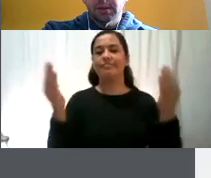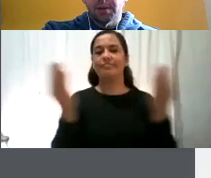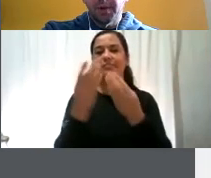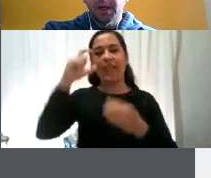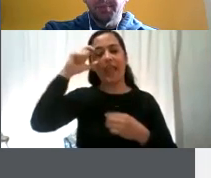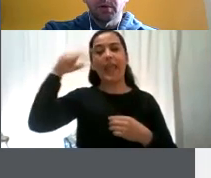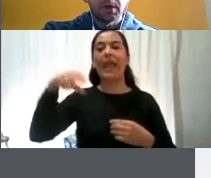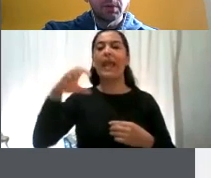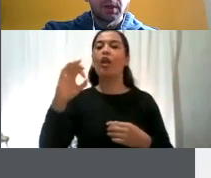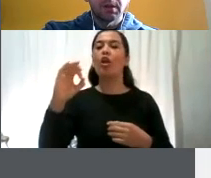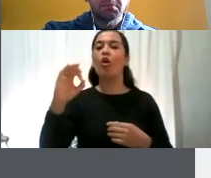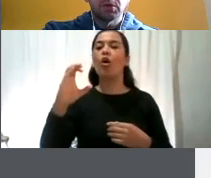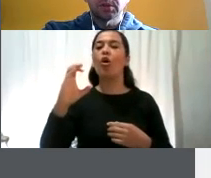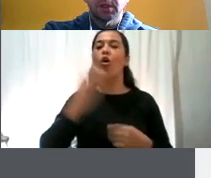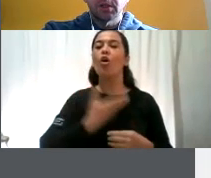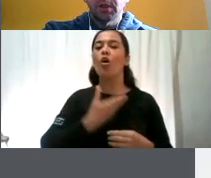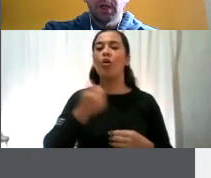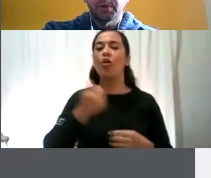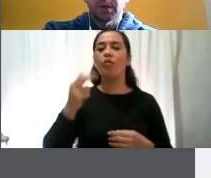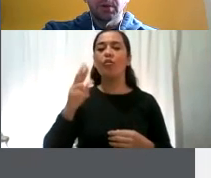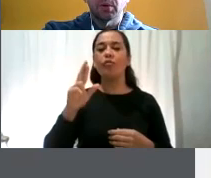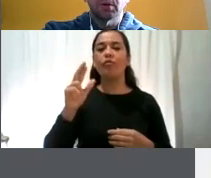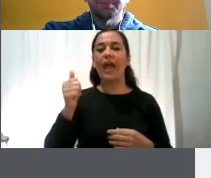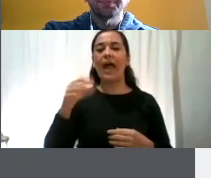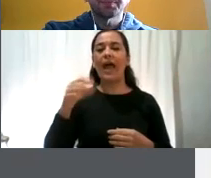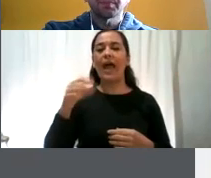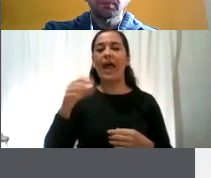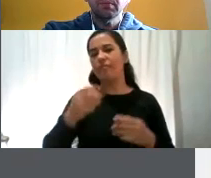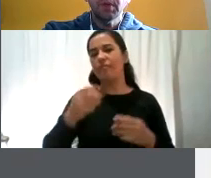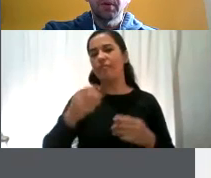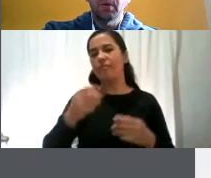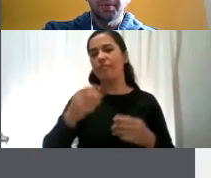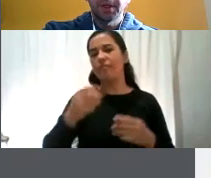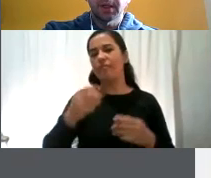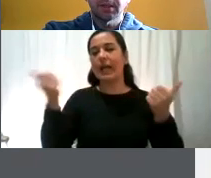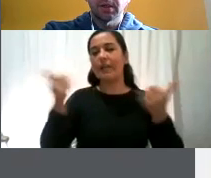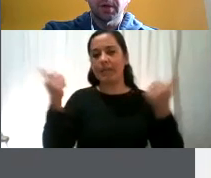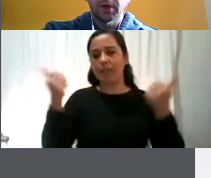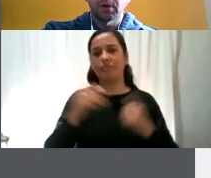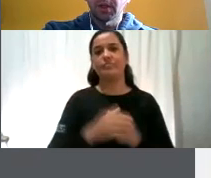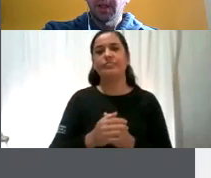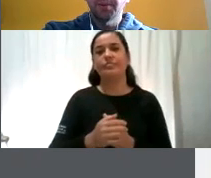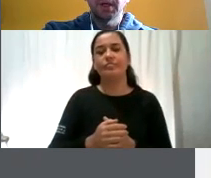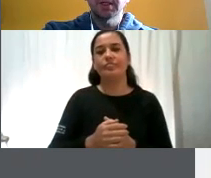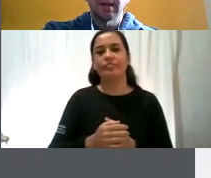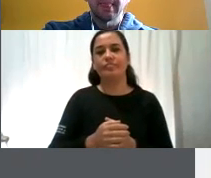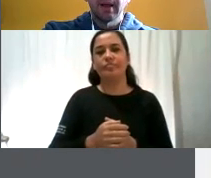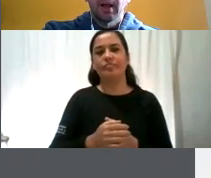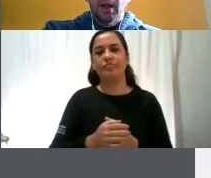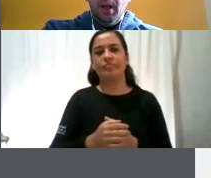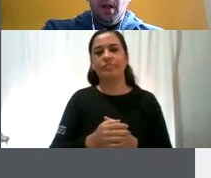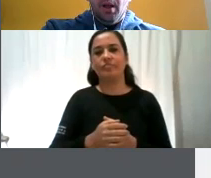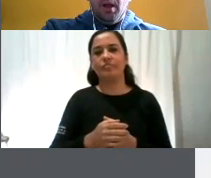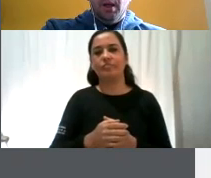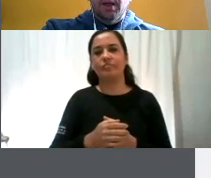quizás es más rápido que una losa tradicional porque no habría que hacer los recortes de las vigas.